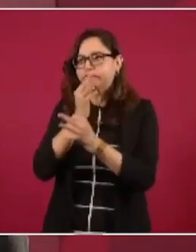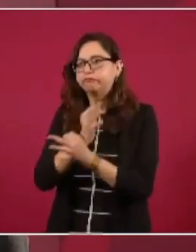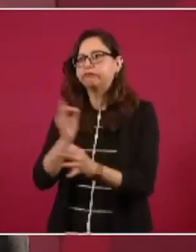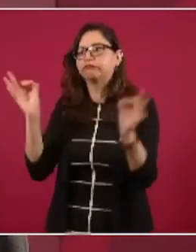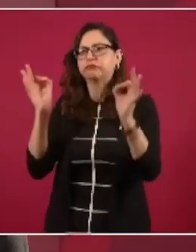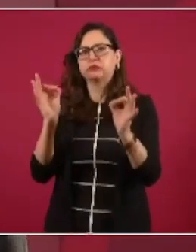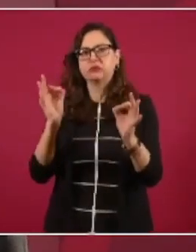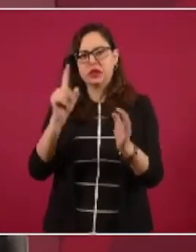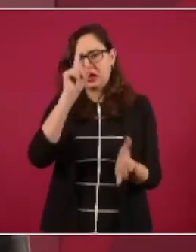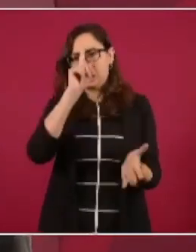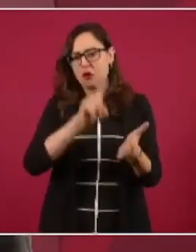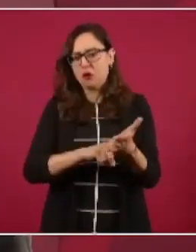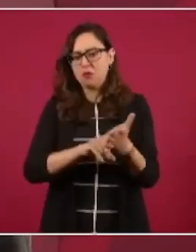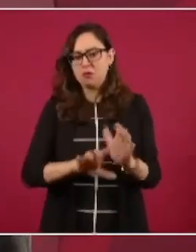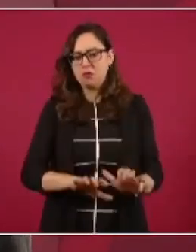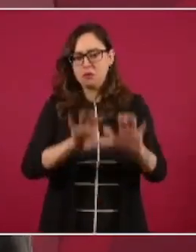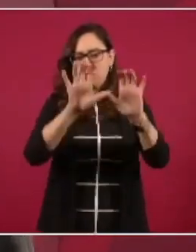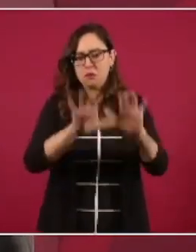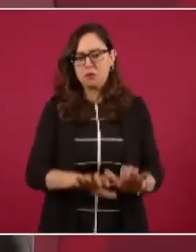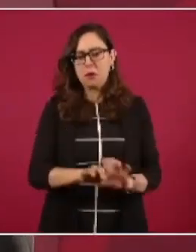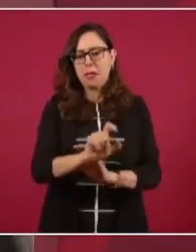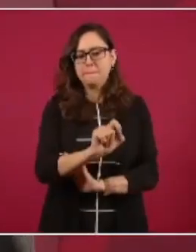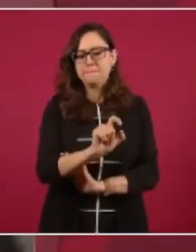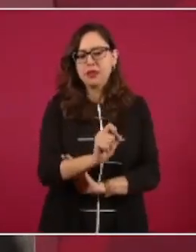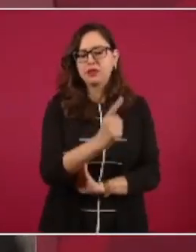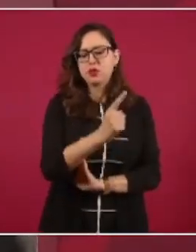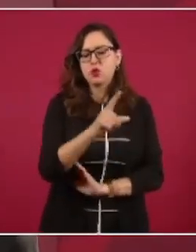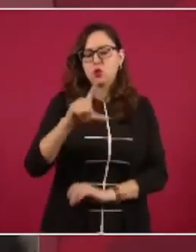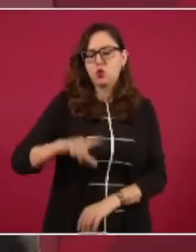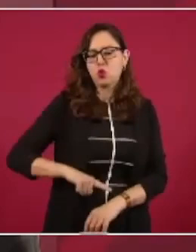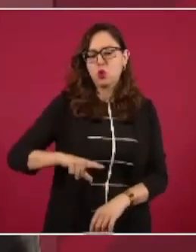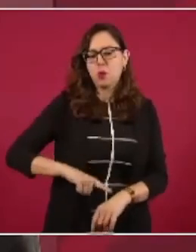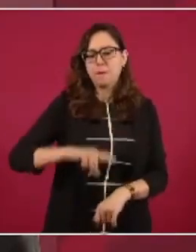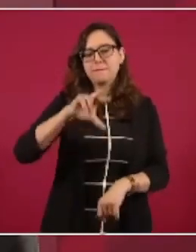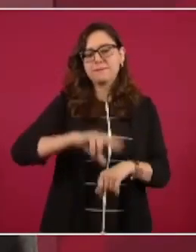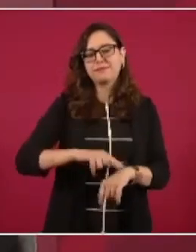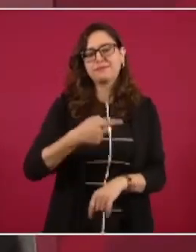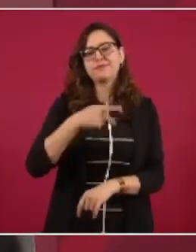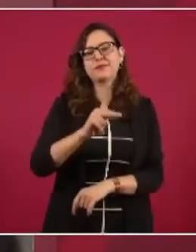sí, del movimiento de Morena, como 21,